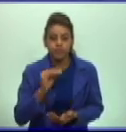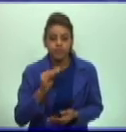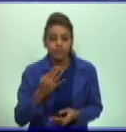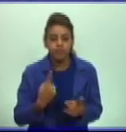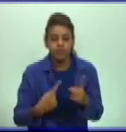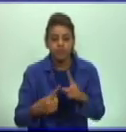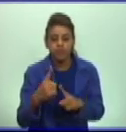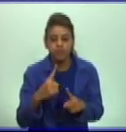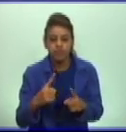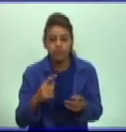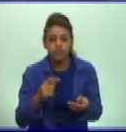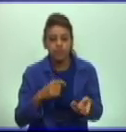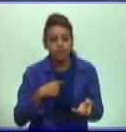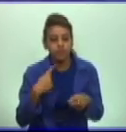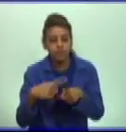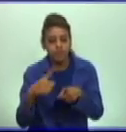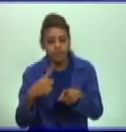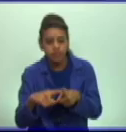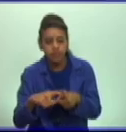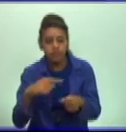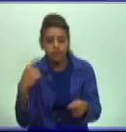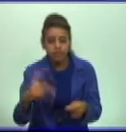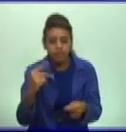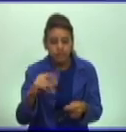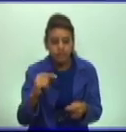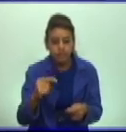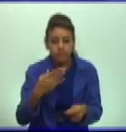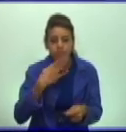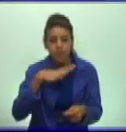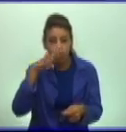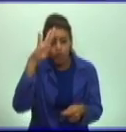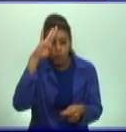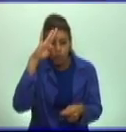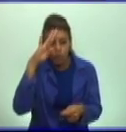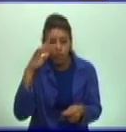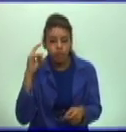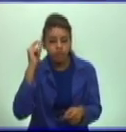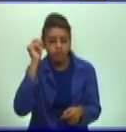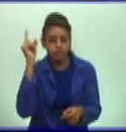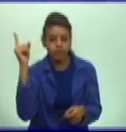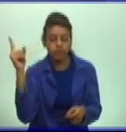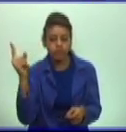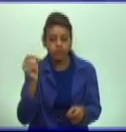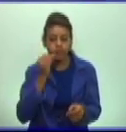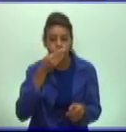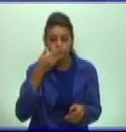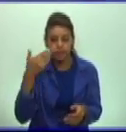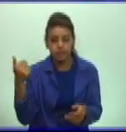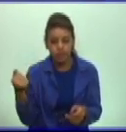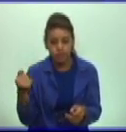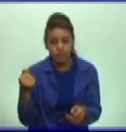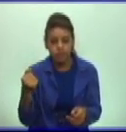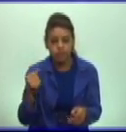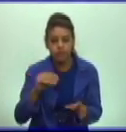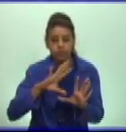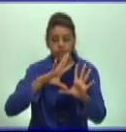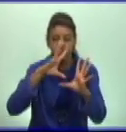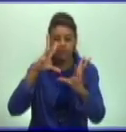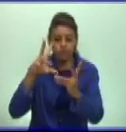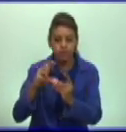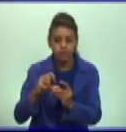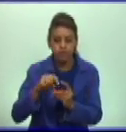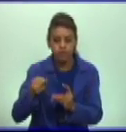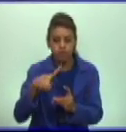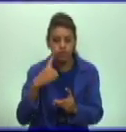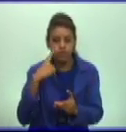dosis de tecnología que pueda destruir a Cuba y su filosofía. Y aunque desaparezca de la geografía, ante ustedes